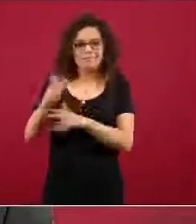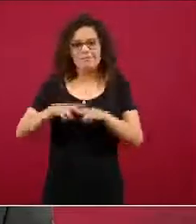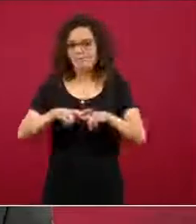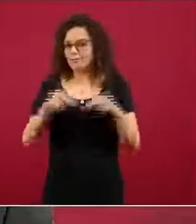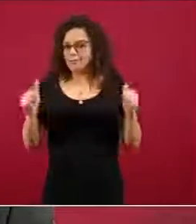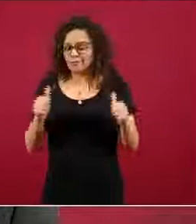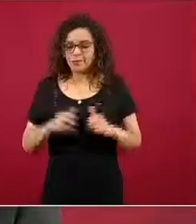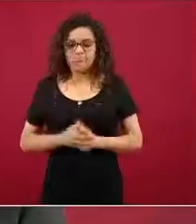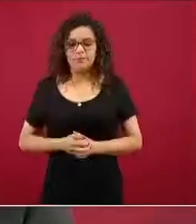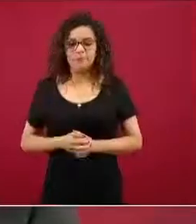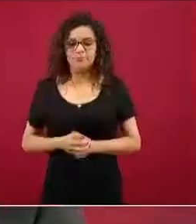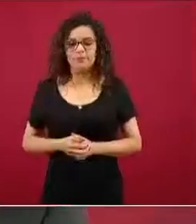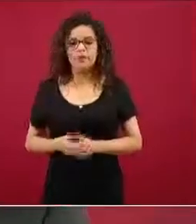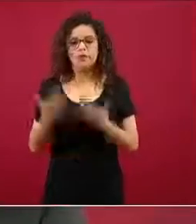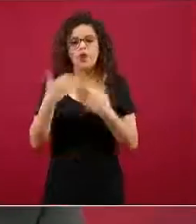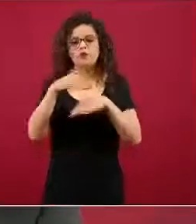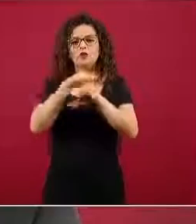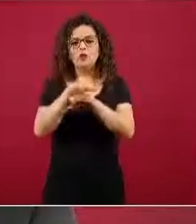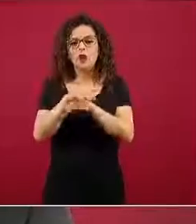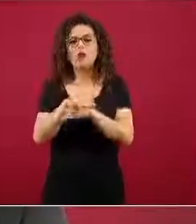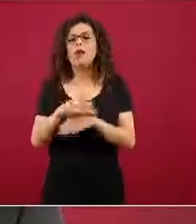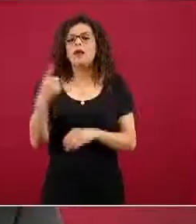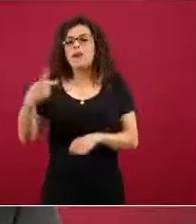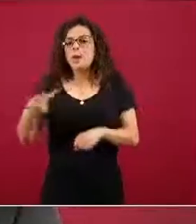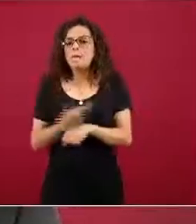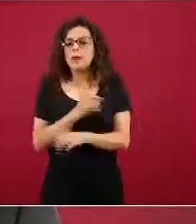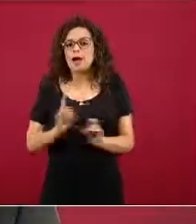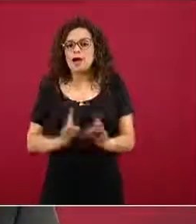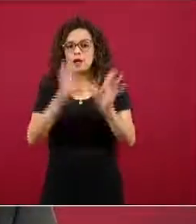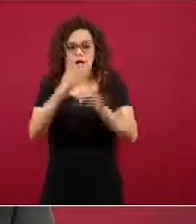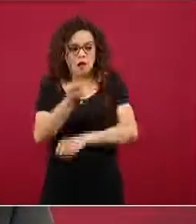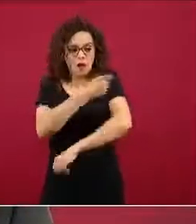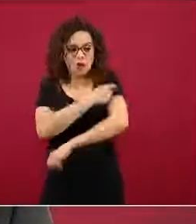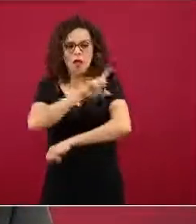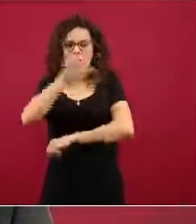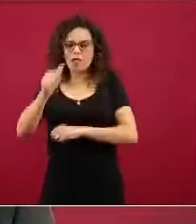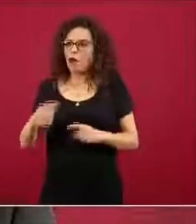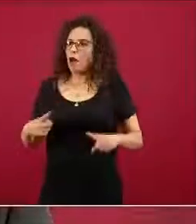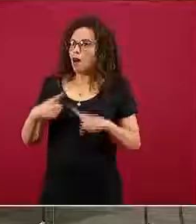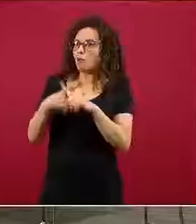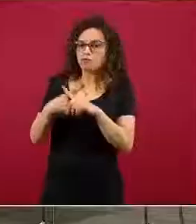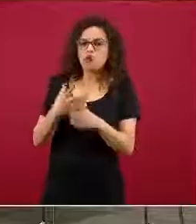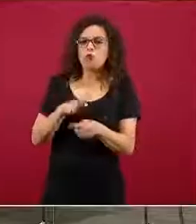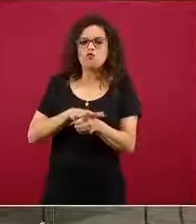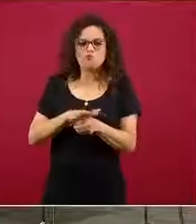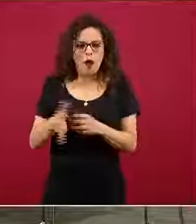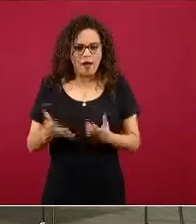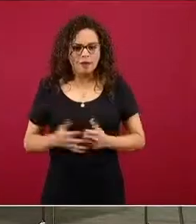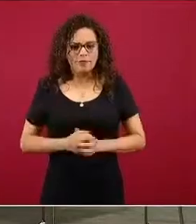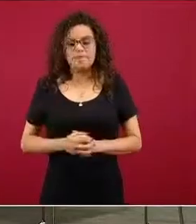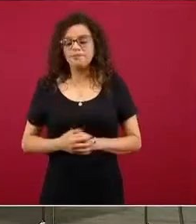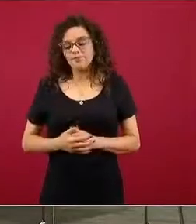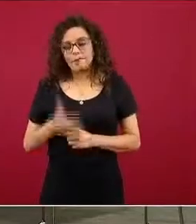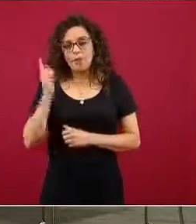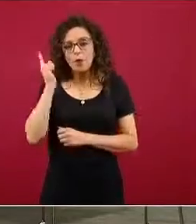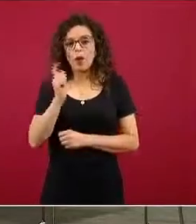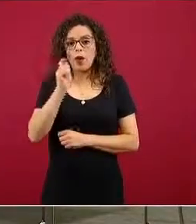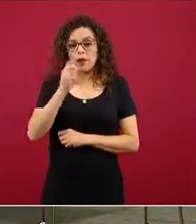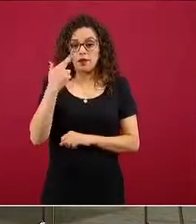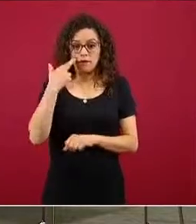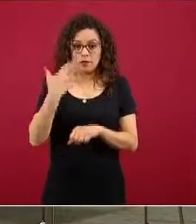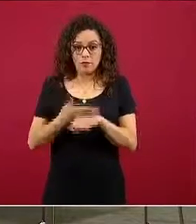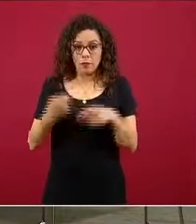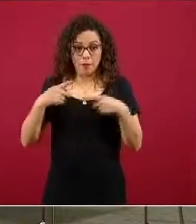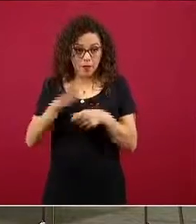Respecto a las posibles reacciones secundarias, también esperemos que la responsabilidad de la población y de los medios de